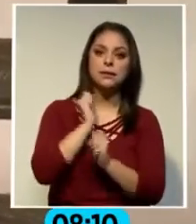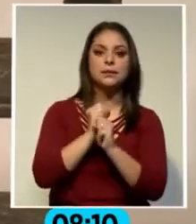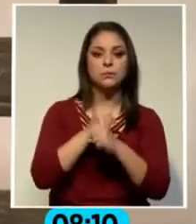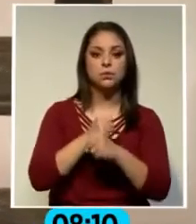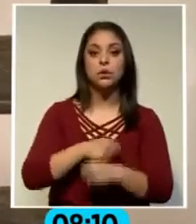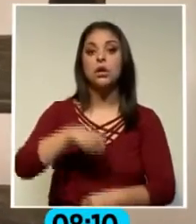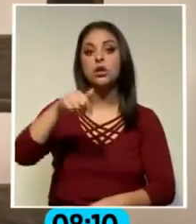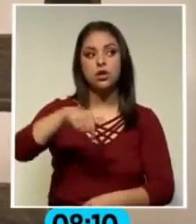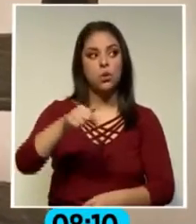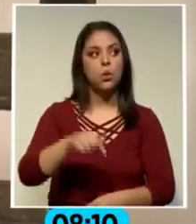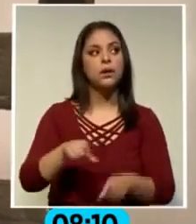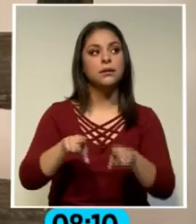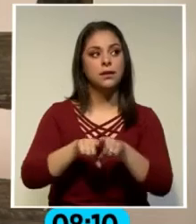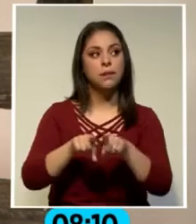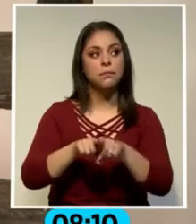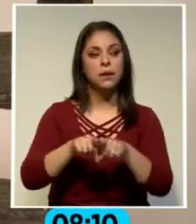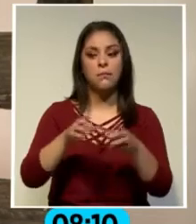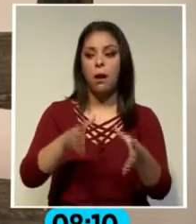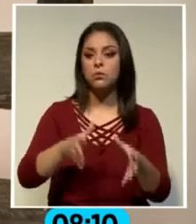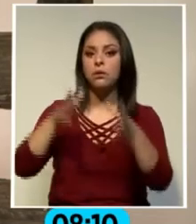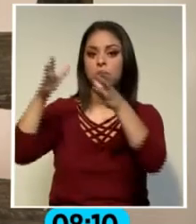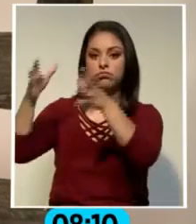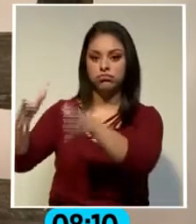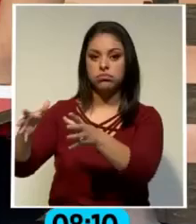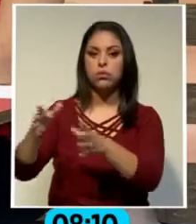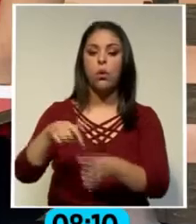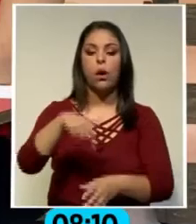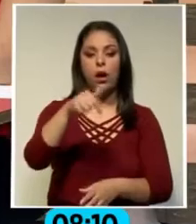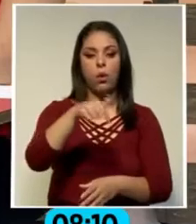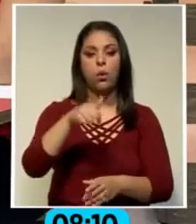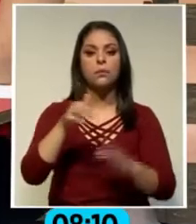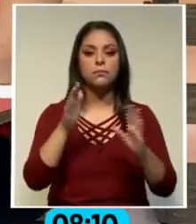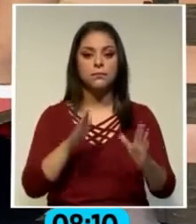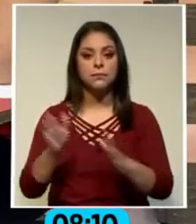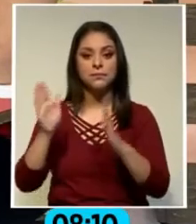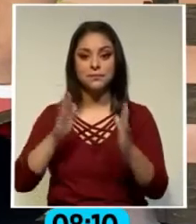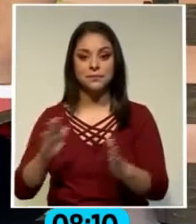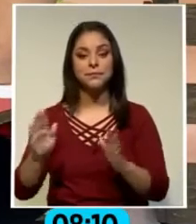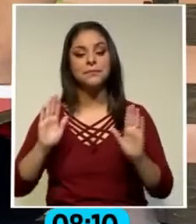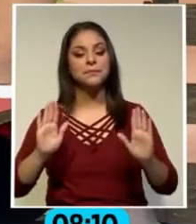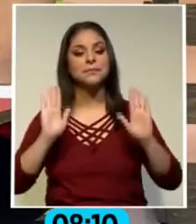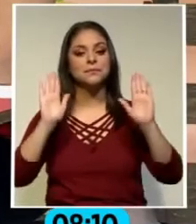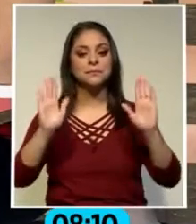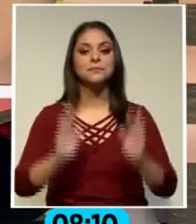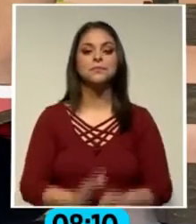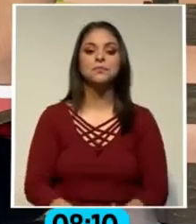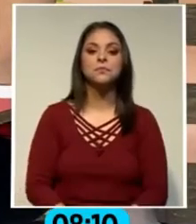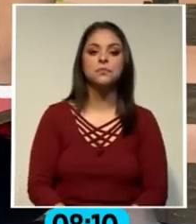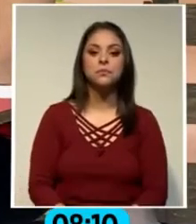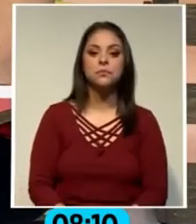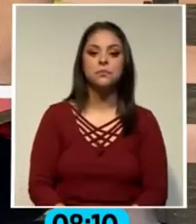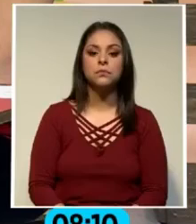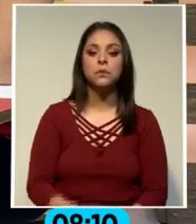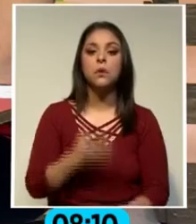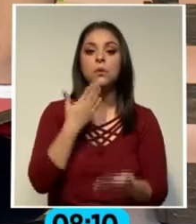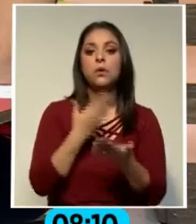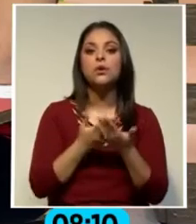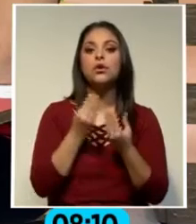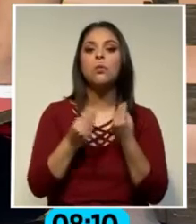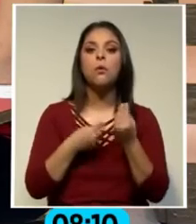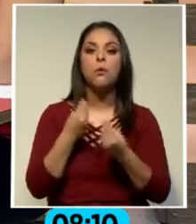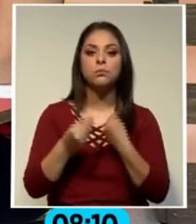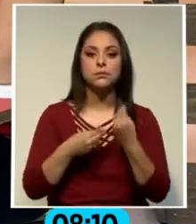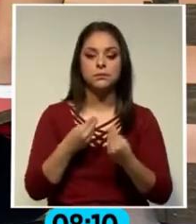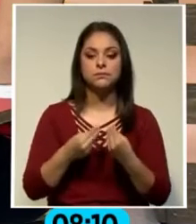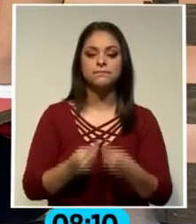mueble de emprendimientos, lo que hoy preparemos. Excelente, ¿cuál? Excelente, niña Gwen. Entonces, ¿cómo lo haremos, niña Gwen? Vamos a decorar este